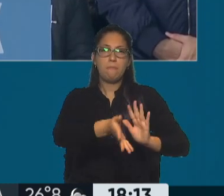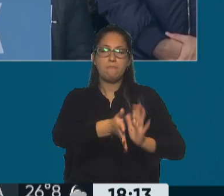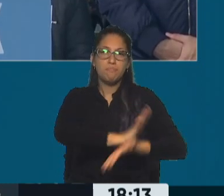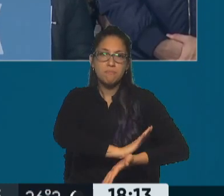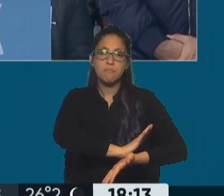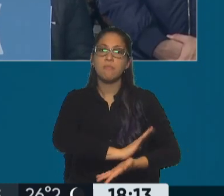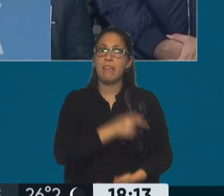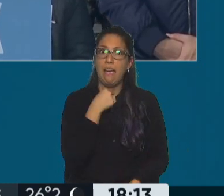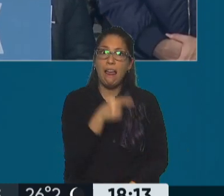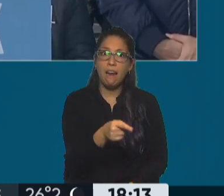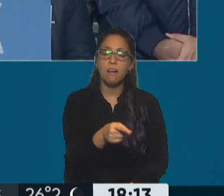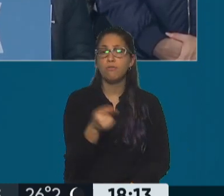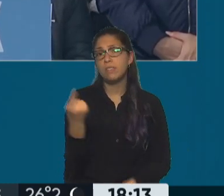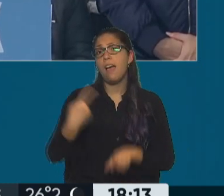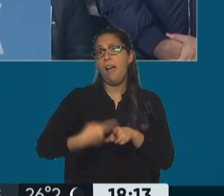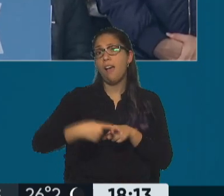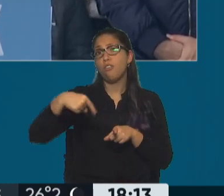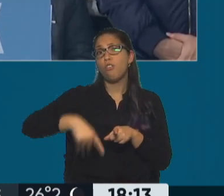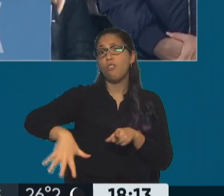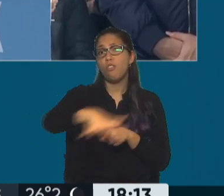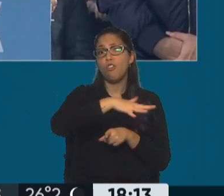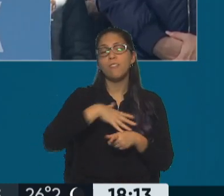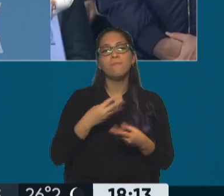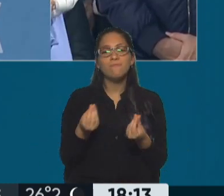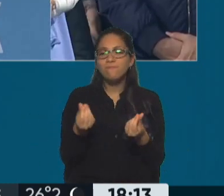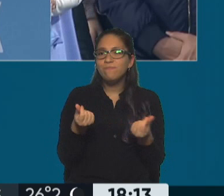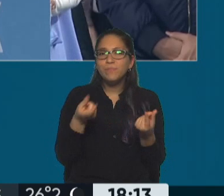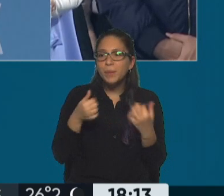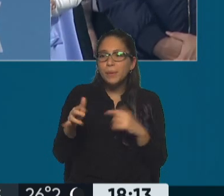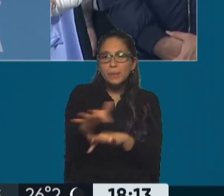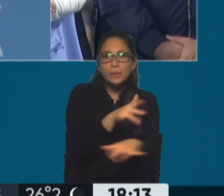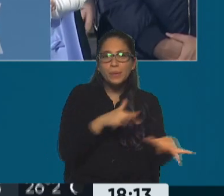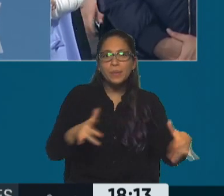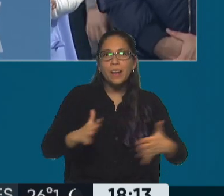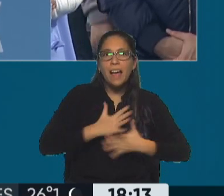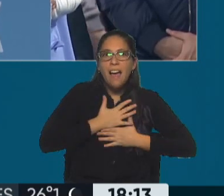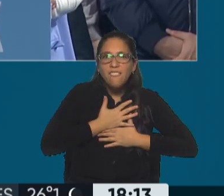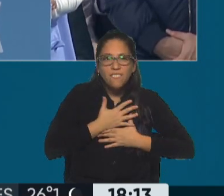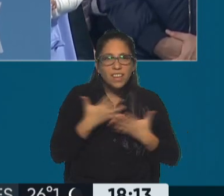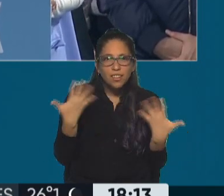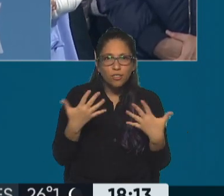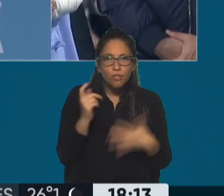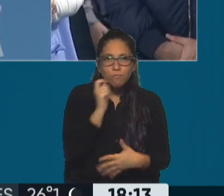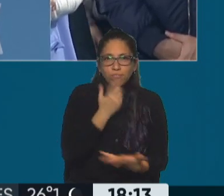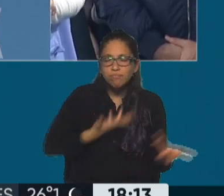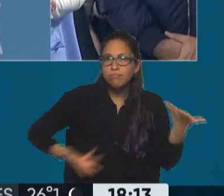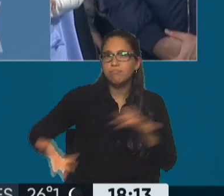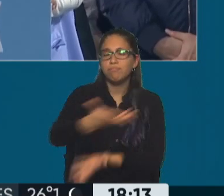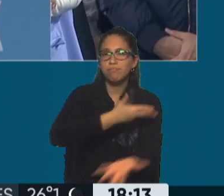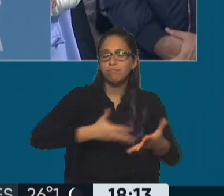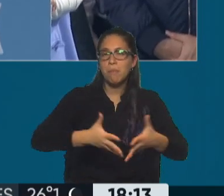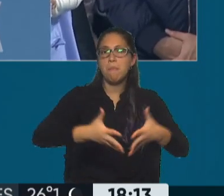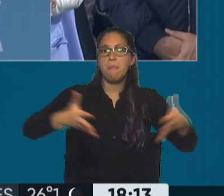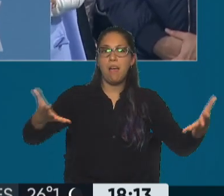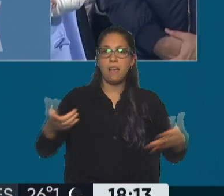el acto de hoy circulaba un afecto que nunca circula en las fuerzas que